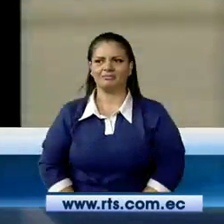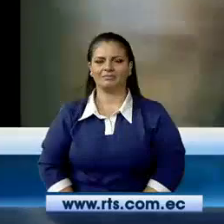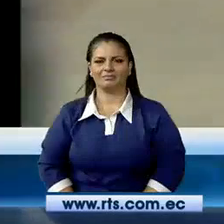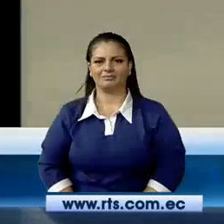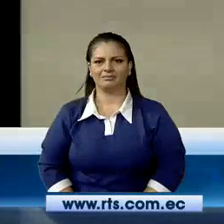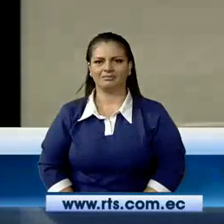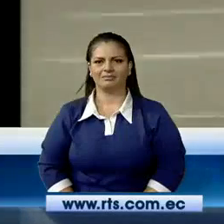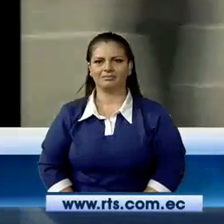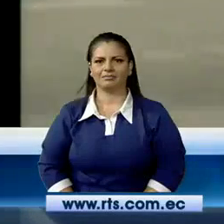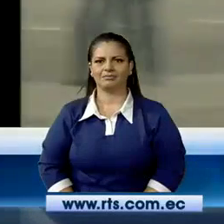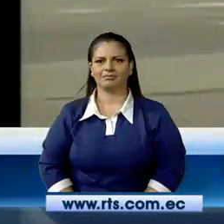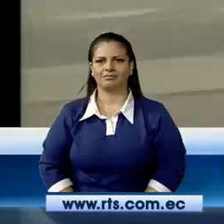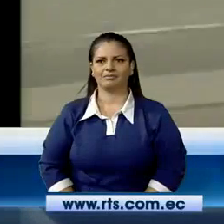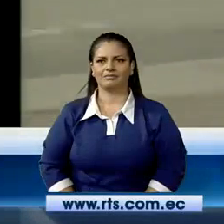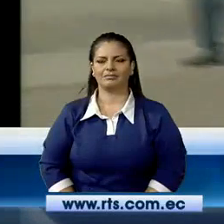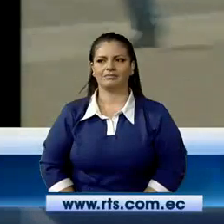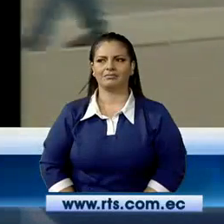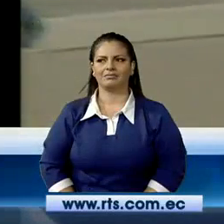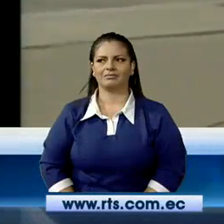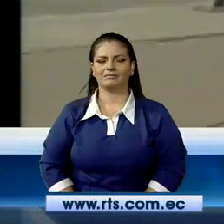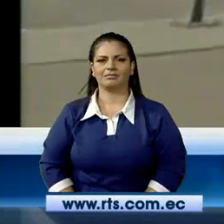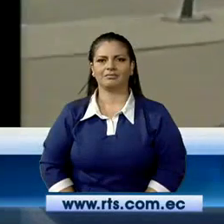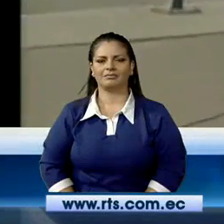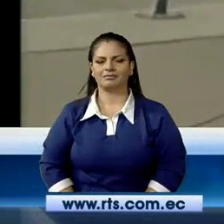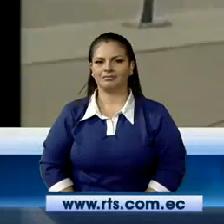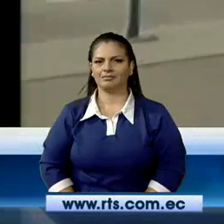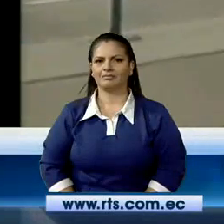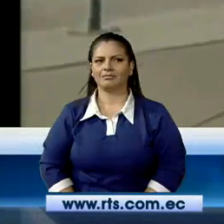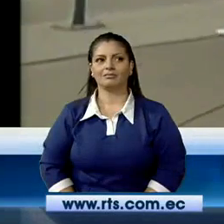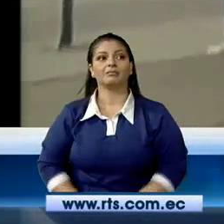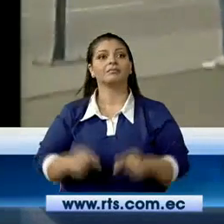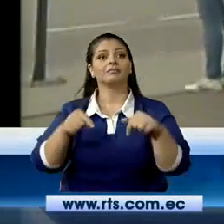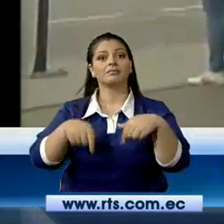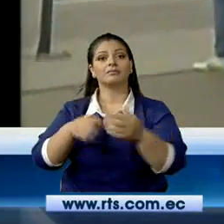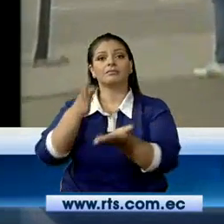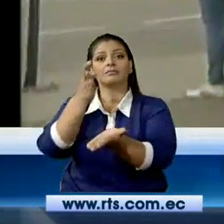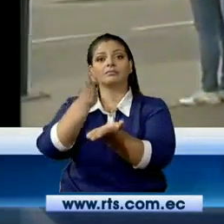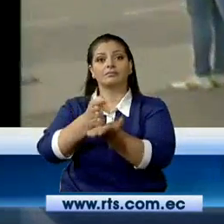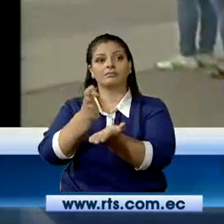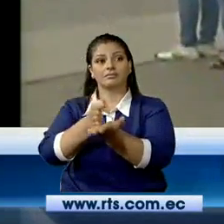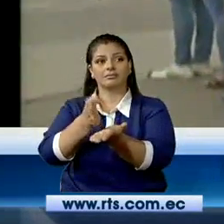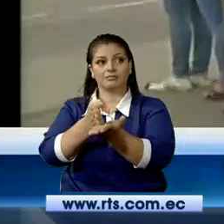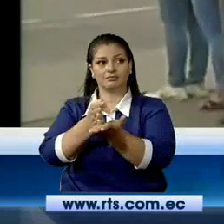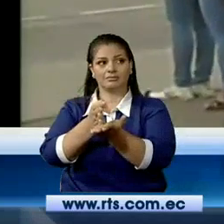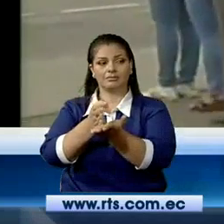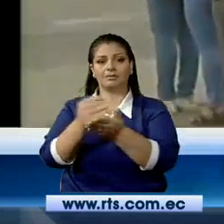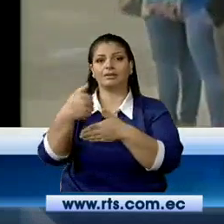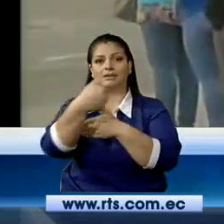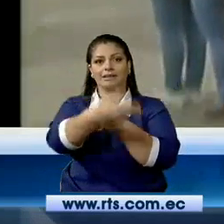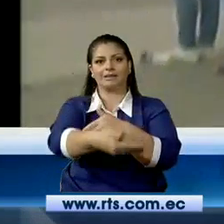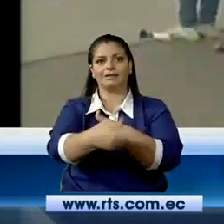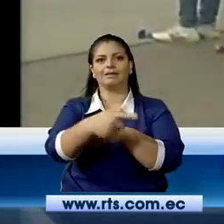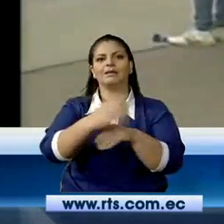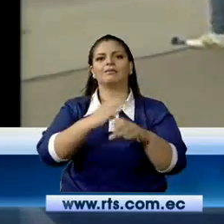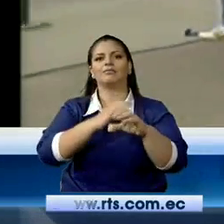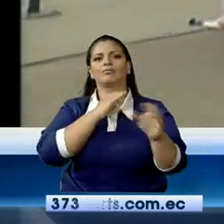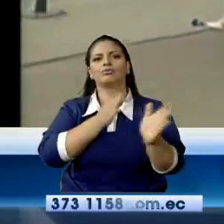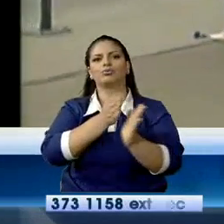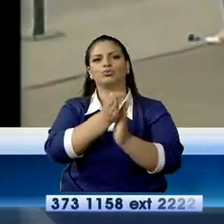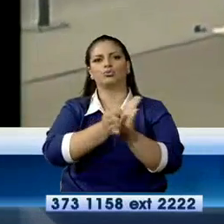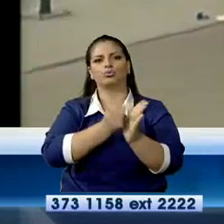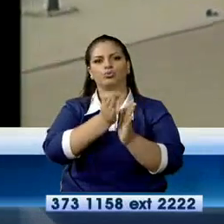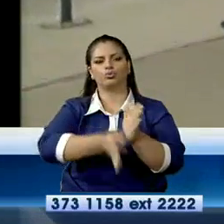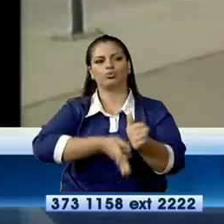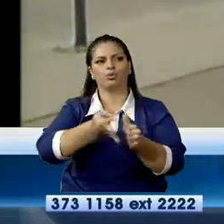registra durante las mañanas frente a la terminal terrestre de Guayaquil. Aplausos por esto, aplausos, porque miren